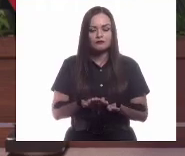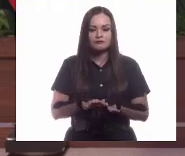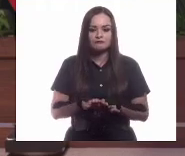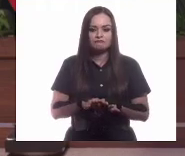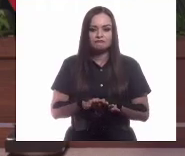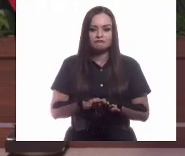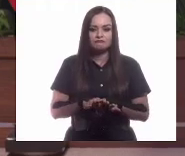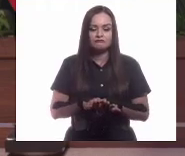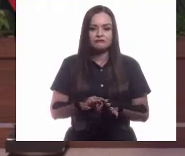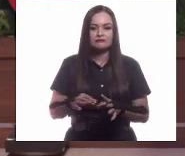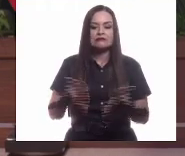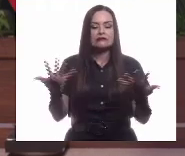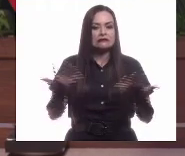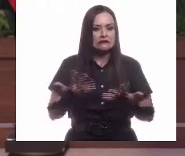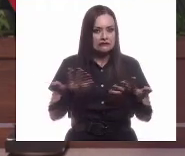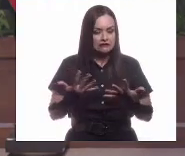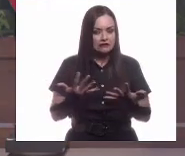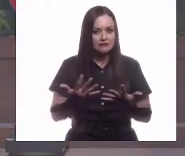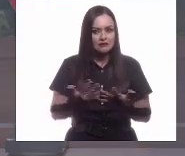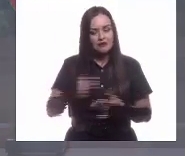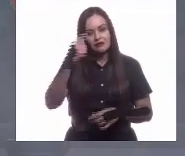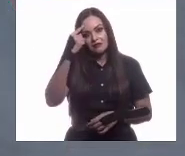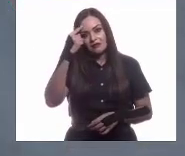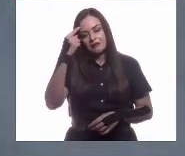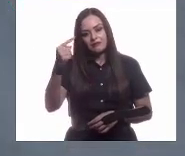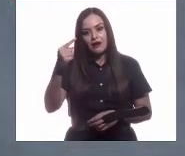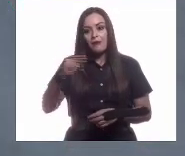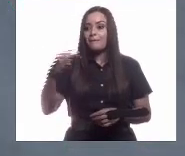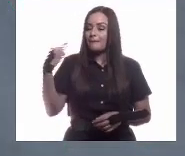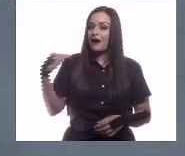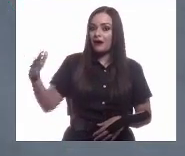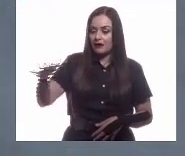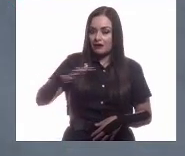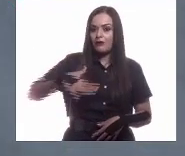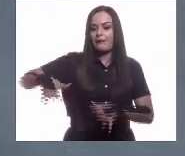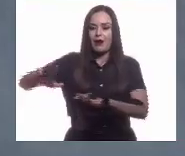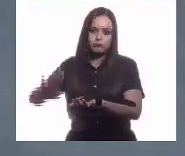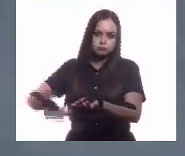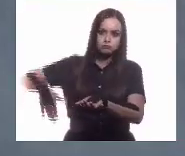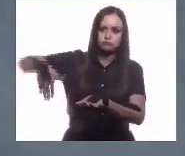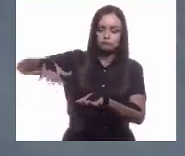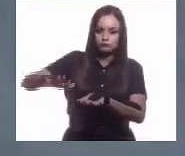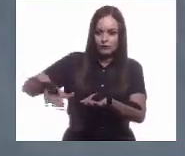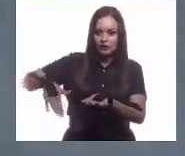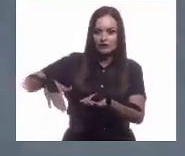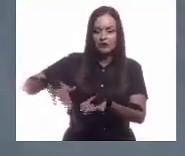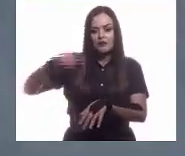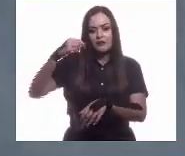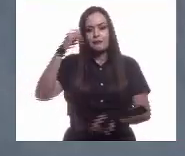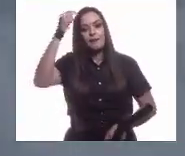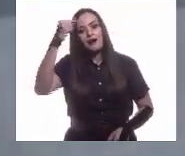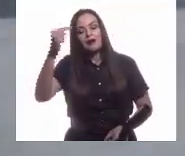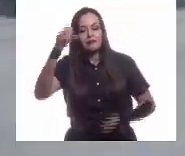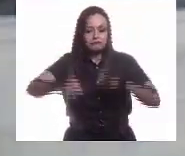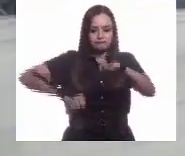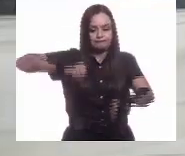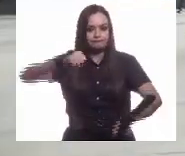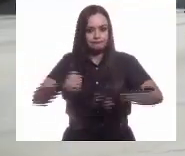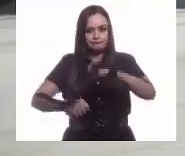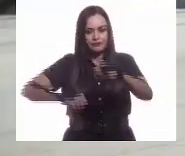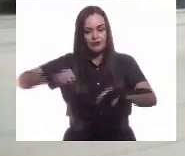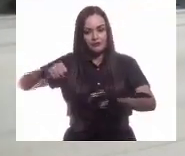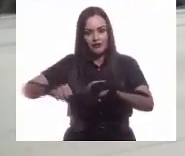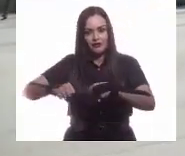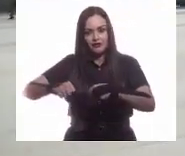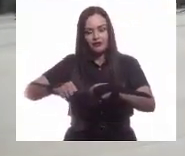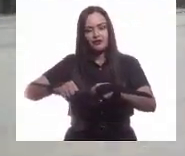que construimos para los patinadores en el malecón, el Parque Cuauhtémoc, y para los ciclistas acrobáticos, el Parque